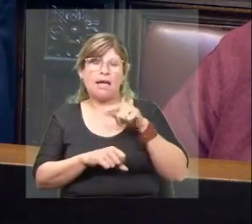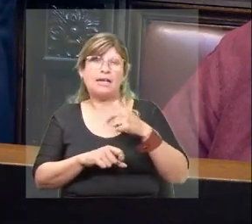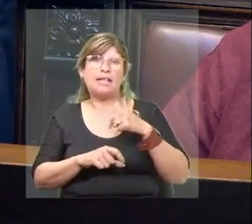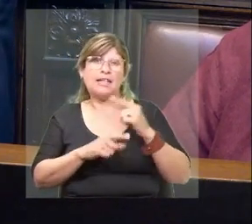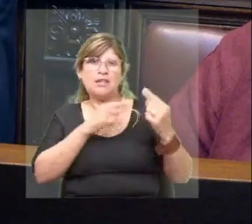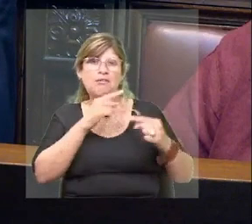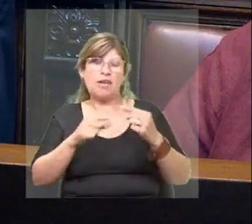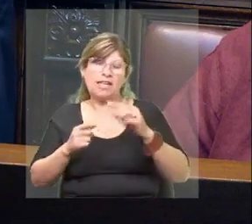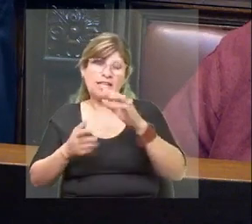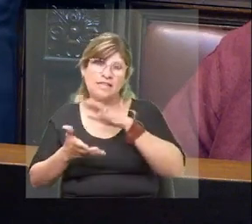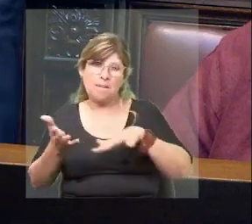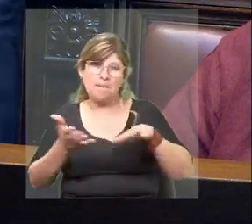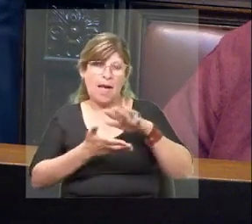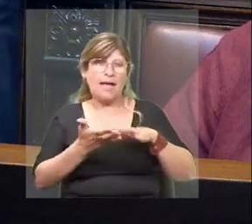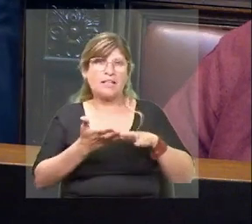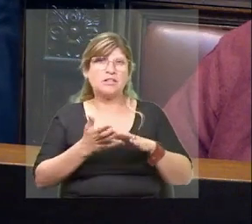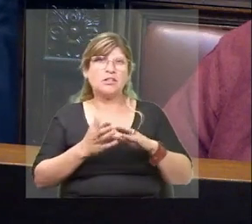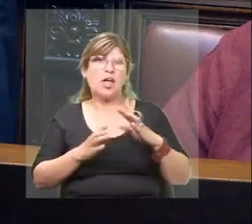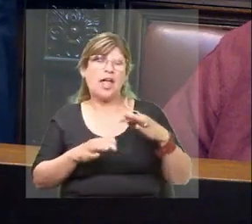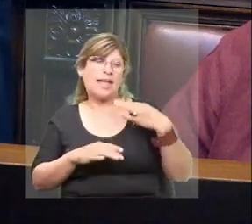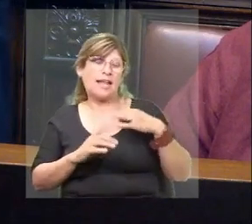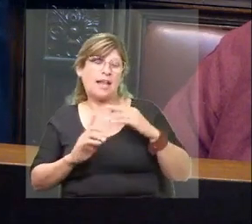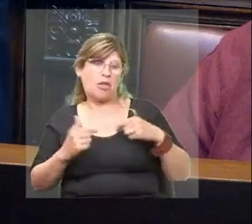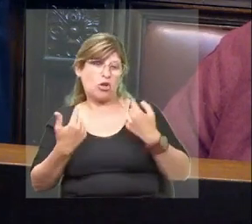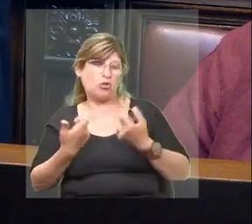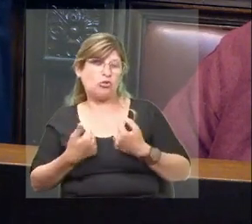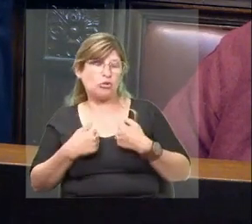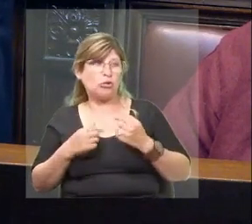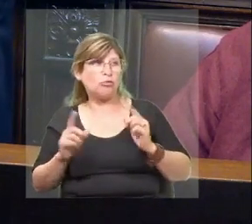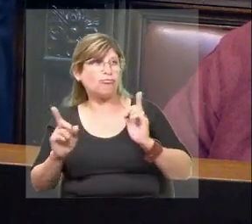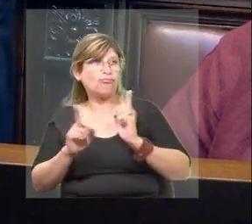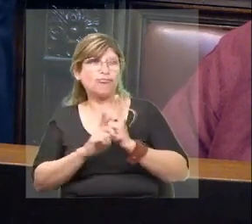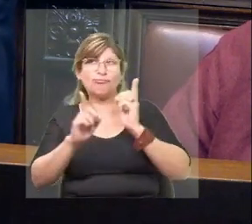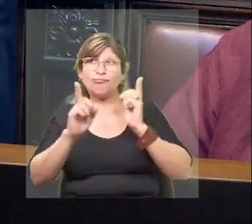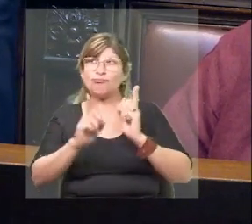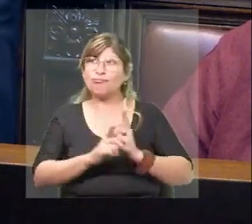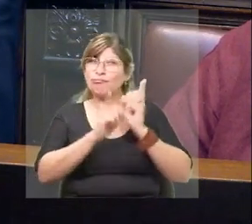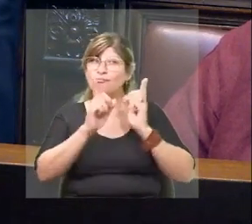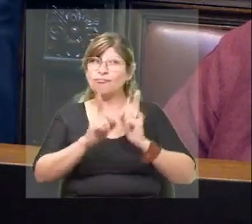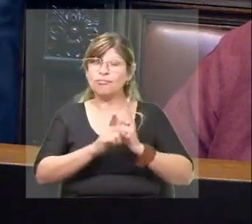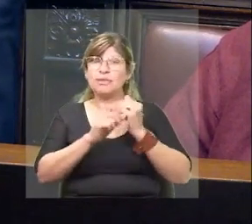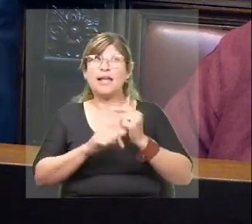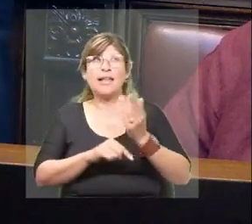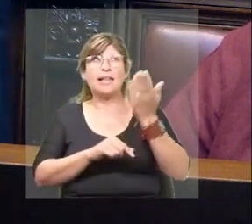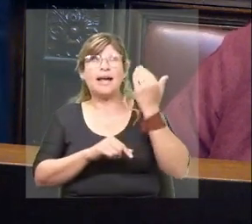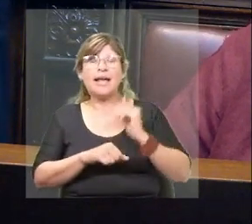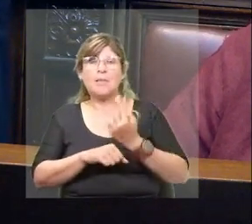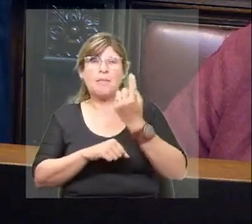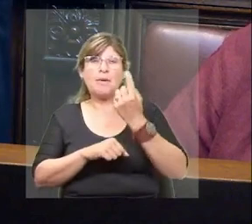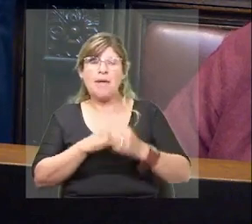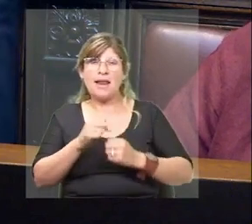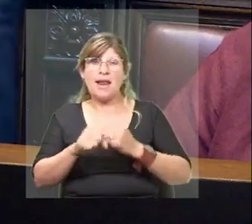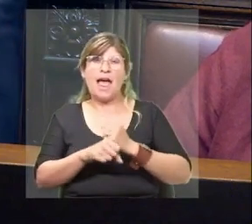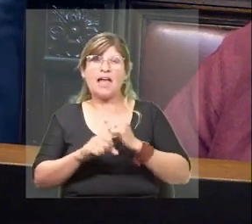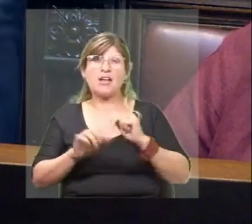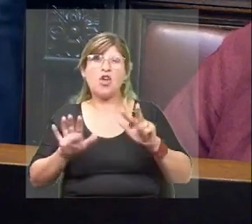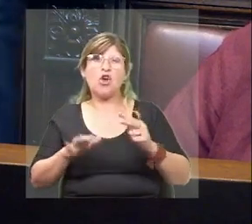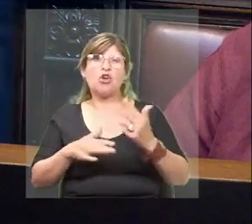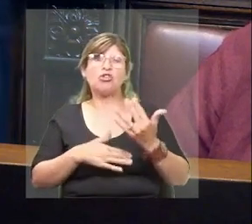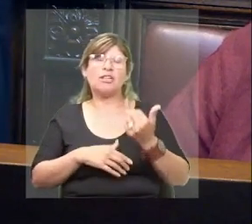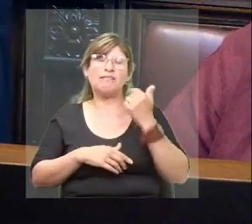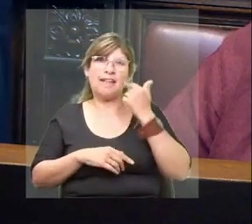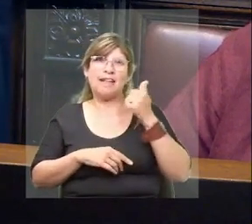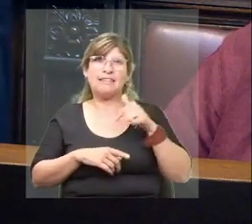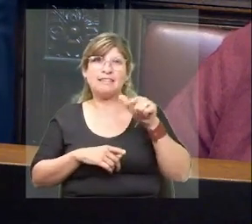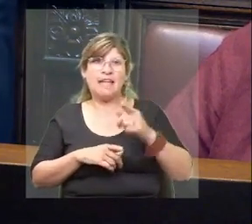espacios en los que la vida nos fue reencontrando. Desde aquel primer año 85, que él, volviendo a